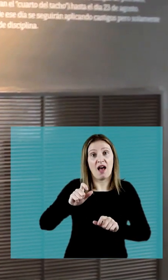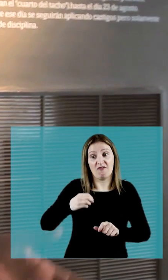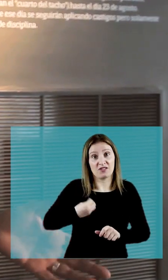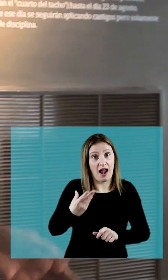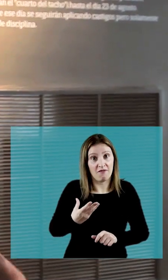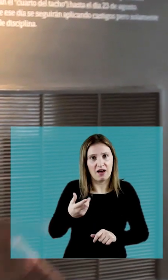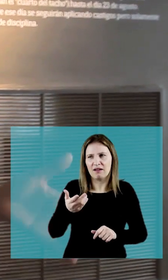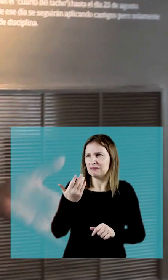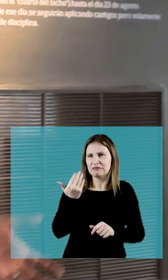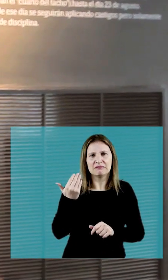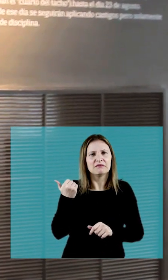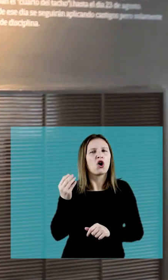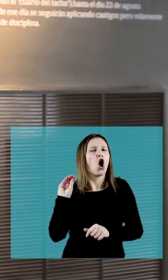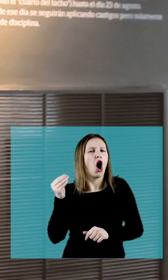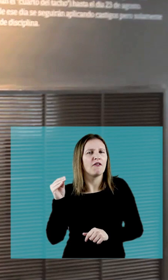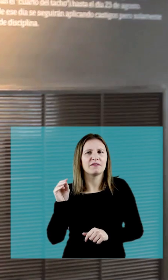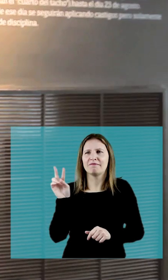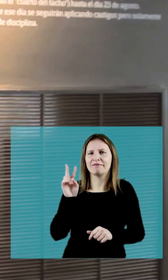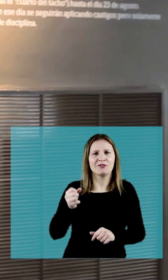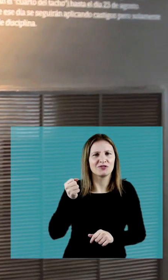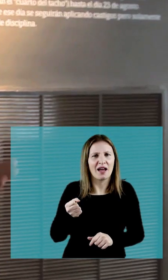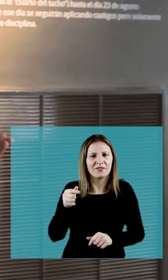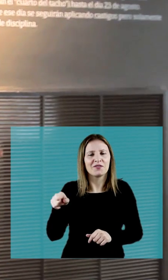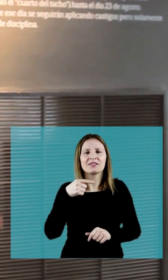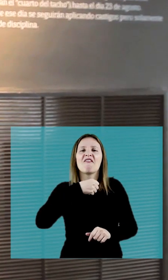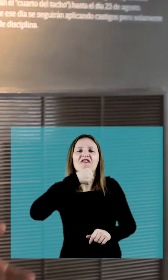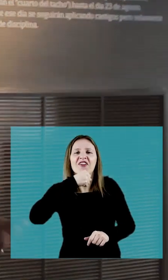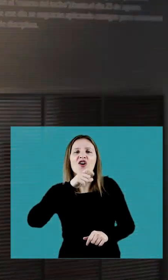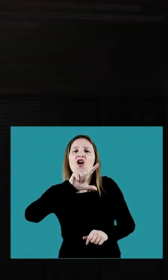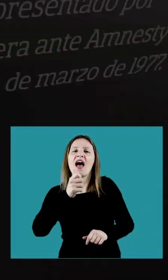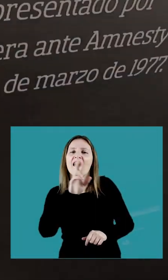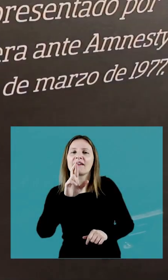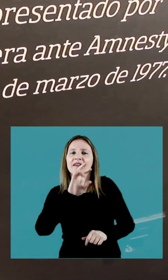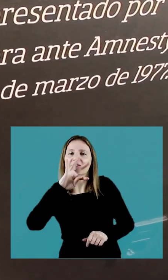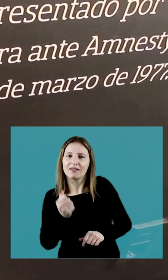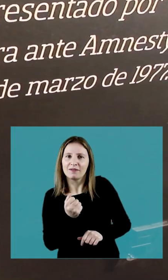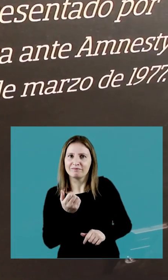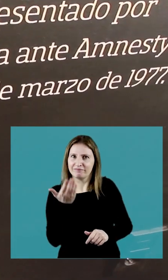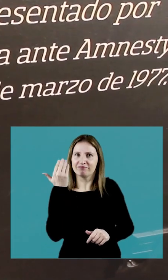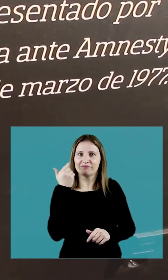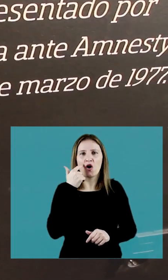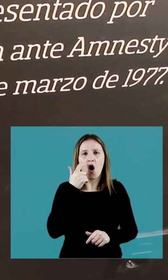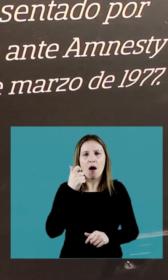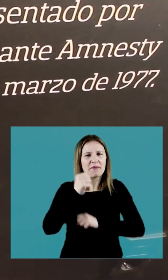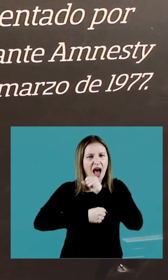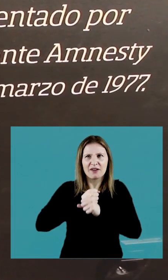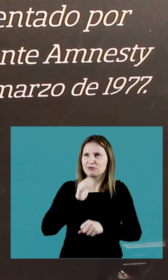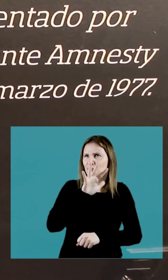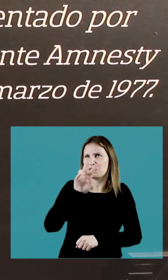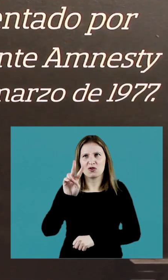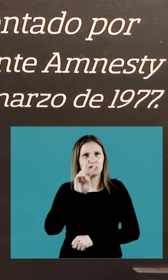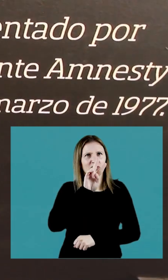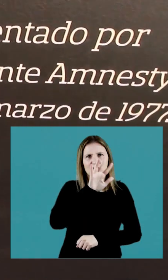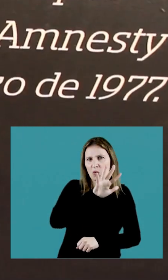eran muchachos de 20 y pocos años, lo llamaban el viejo Larreta, a pesar de que era un hombre que en la época tenía 52, 53